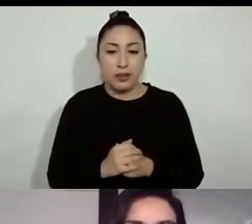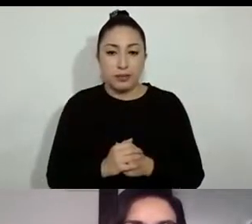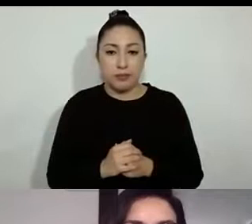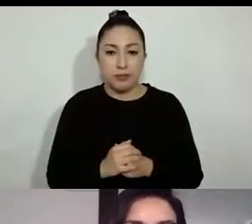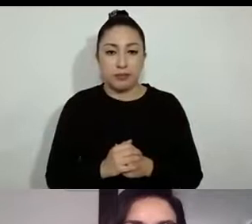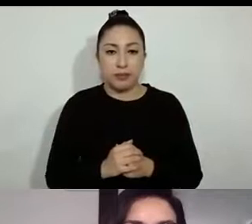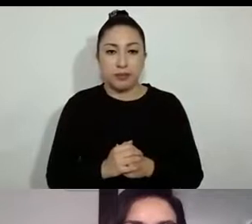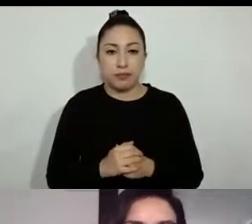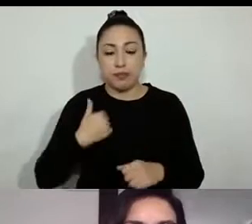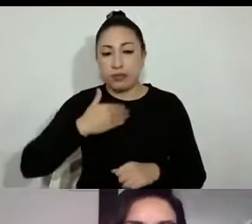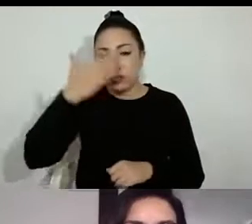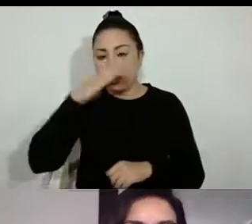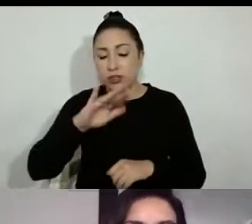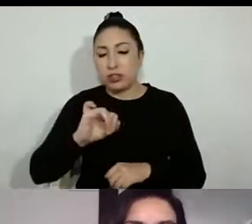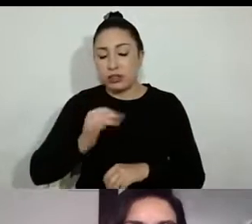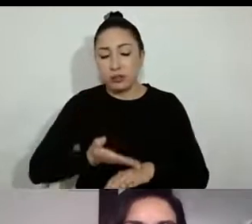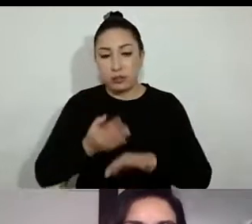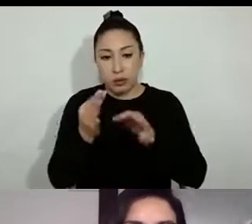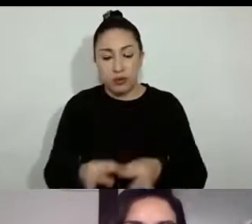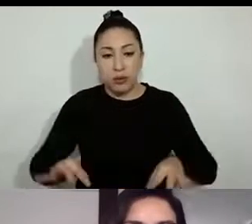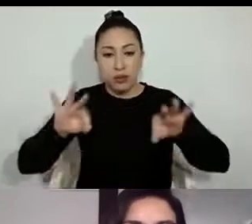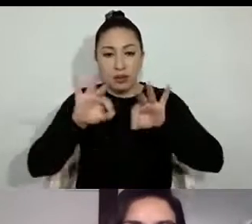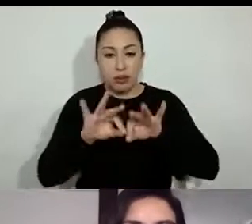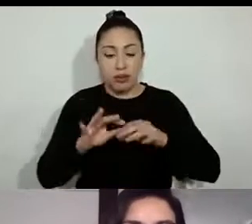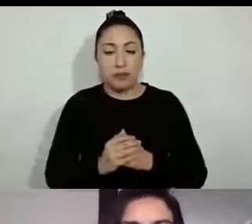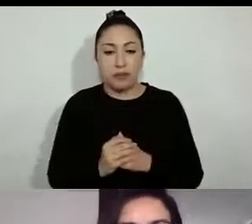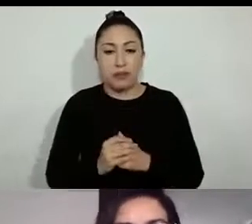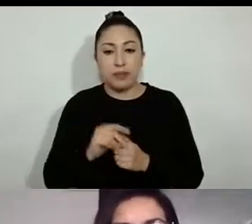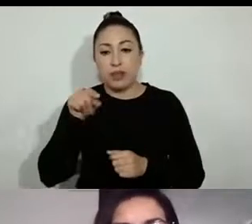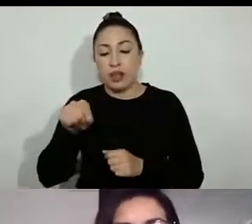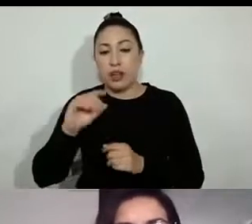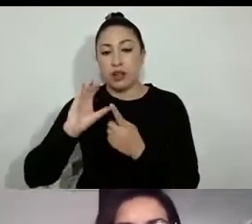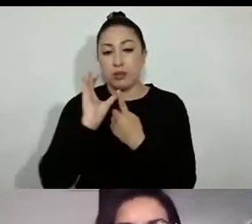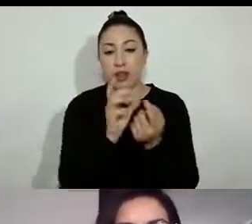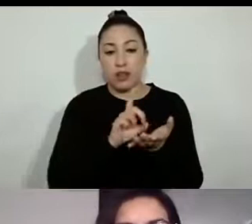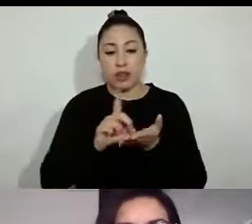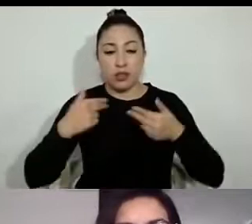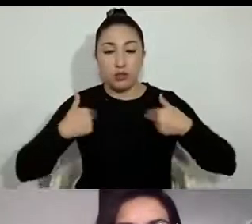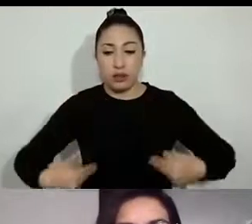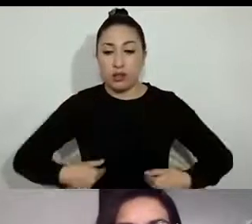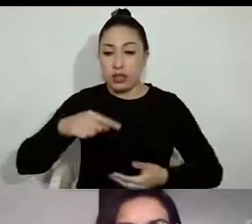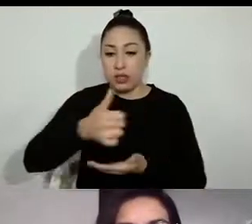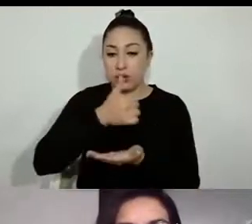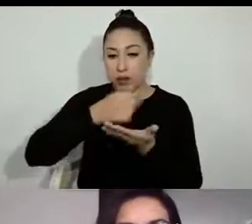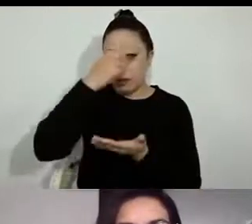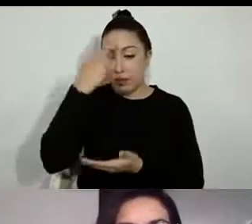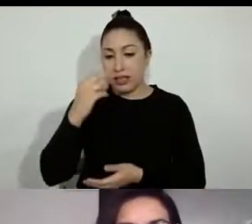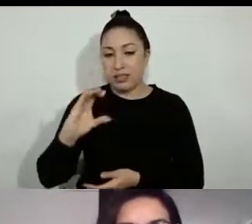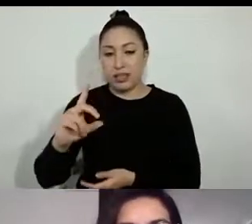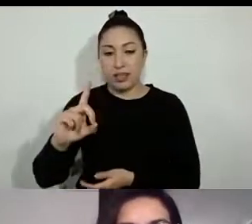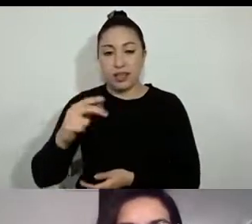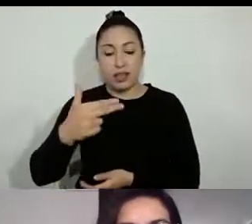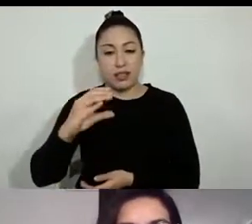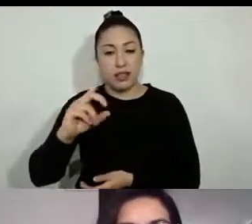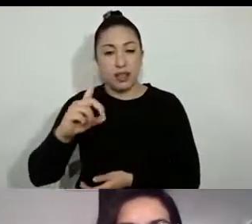Reconozco el importante papel que ha jugado la Comisión de Derechos Humanos de la Ciudad de México en un